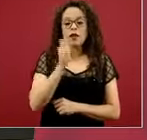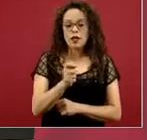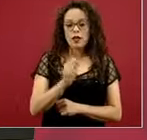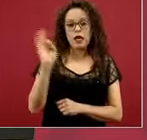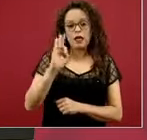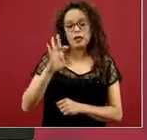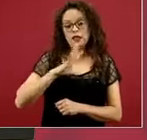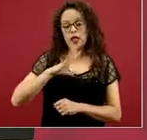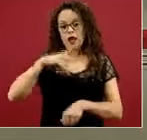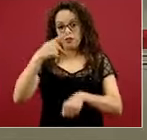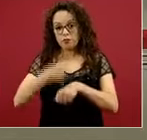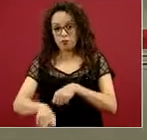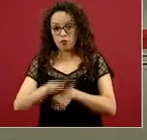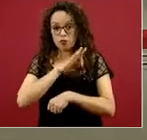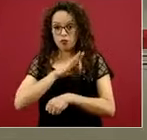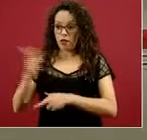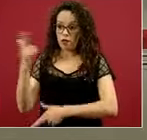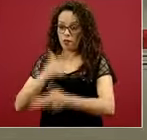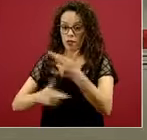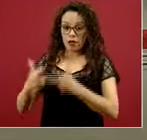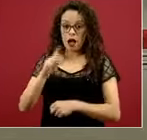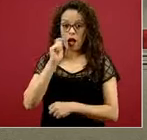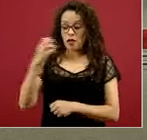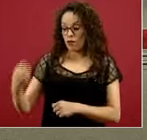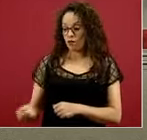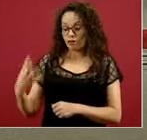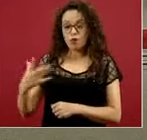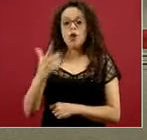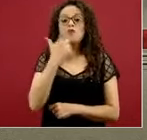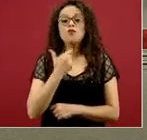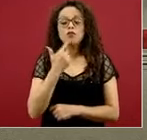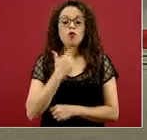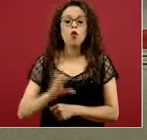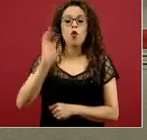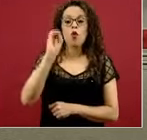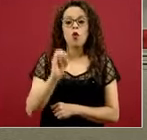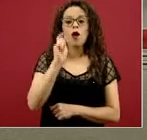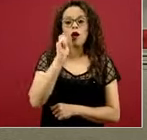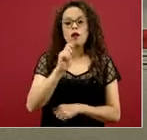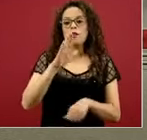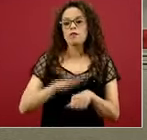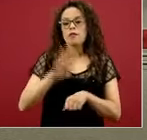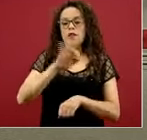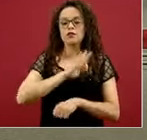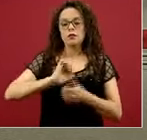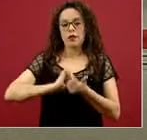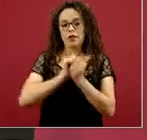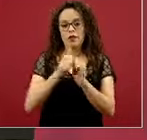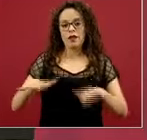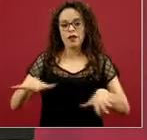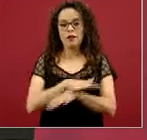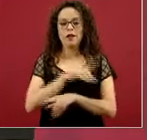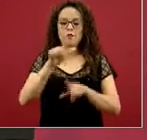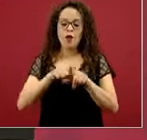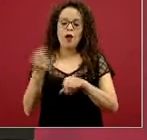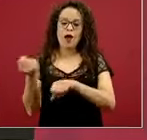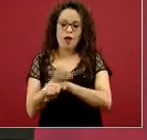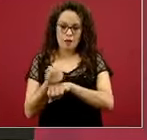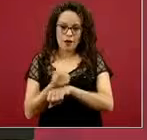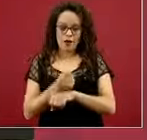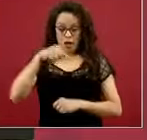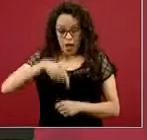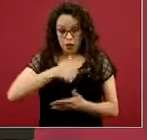hay riesgo de convertirse en color rojo o hay una proyección más hacia convertirse en amarillo. Lo que hemos visto en la Ciudad de